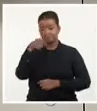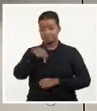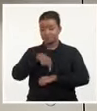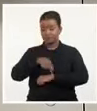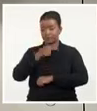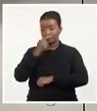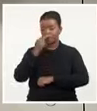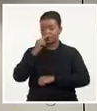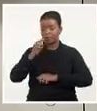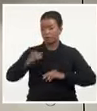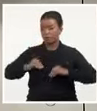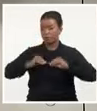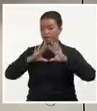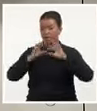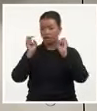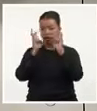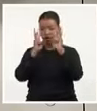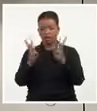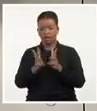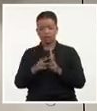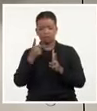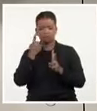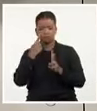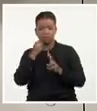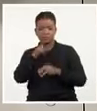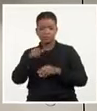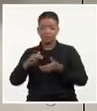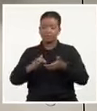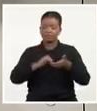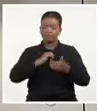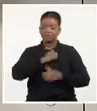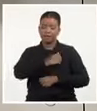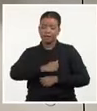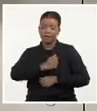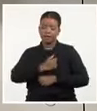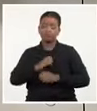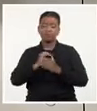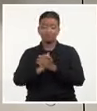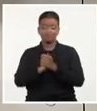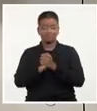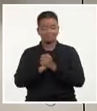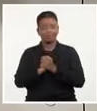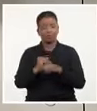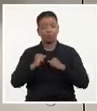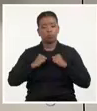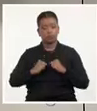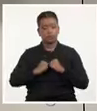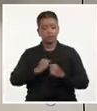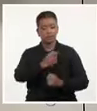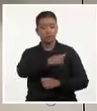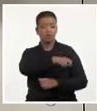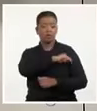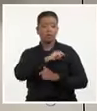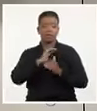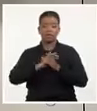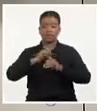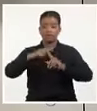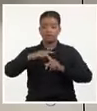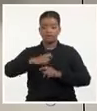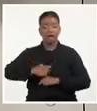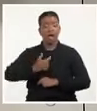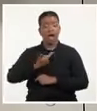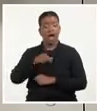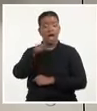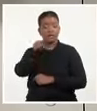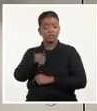tempranas de la mañana se llenan las redes sociales de mensajes solidarios, de amor y de fuerza para el pueblo de Matanzas. Artistas y escritores de